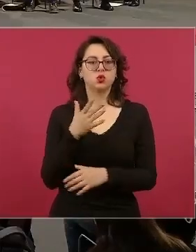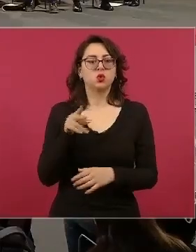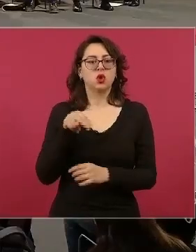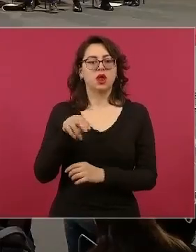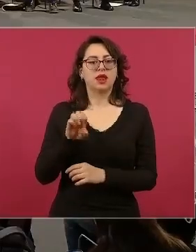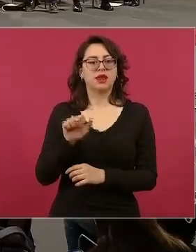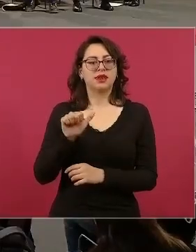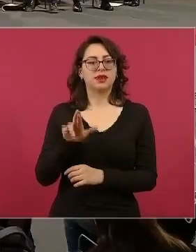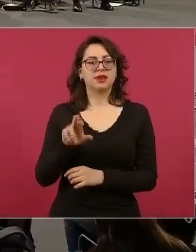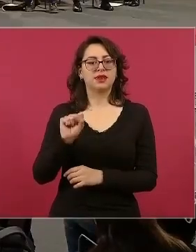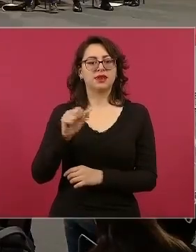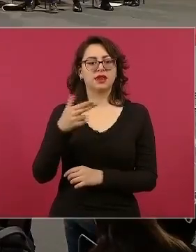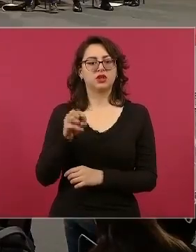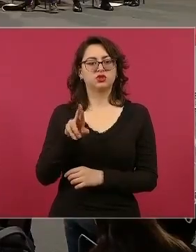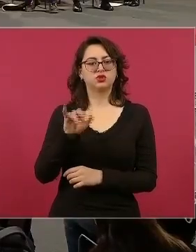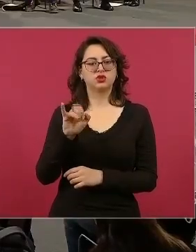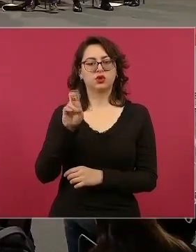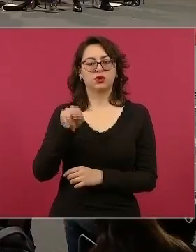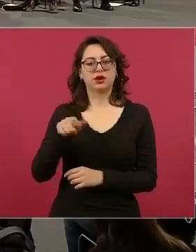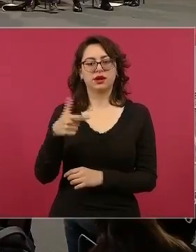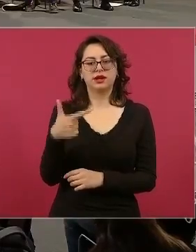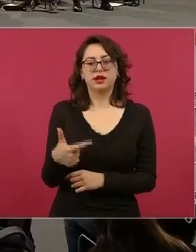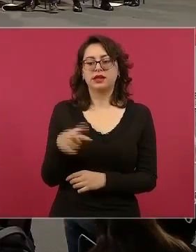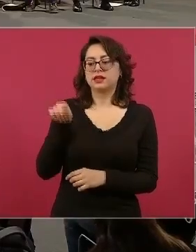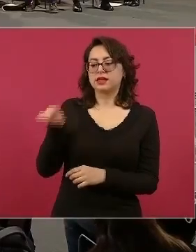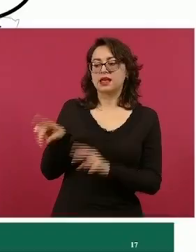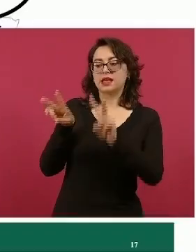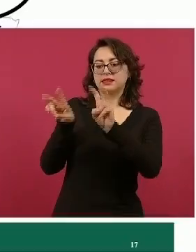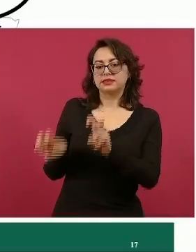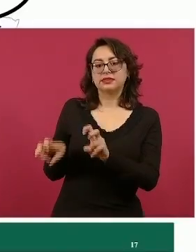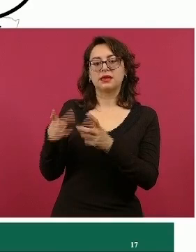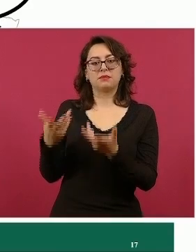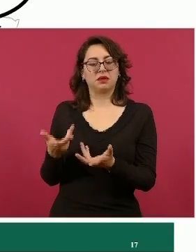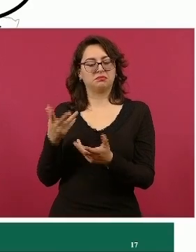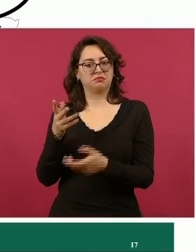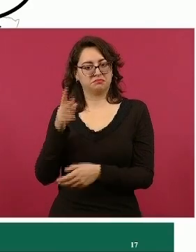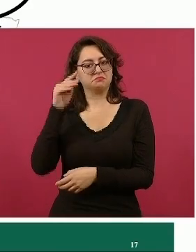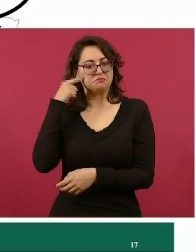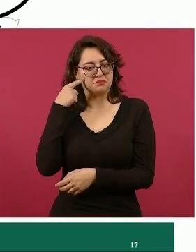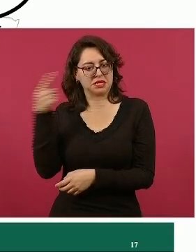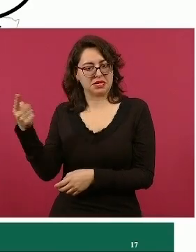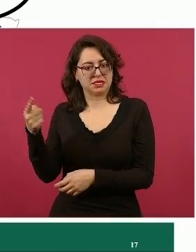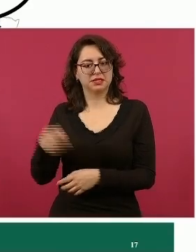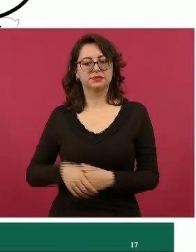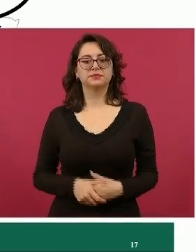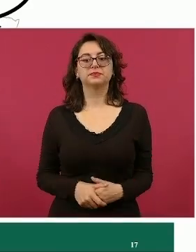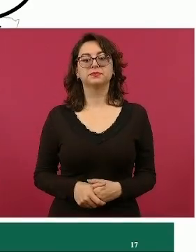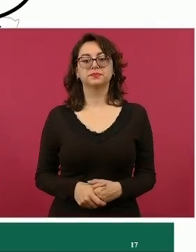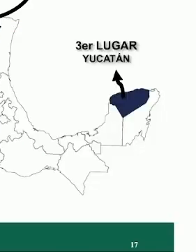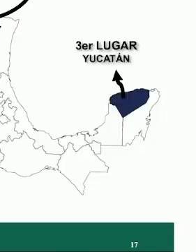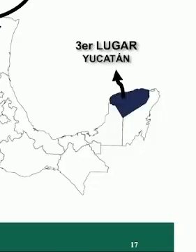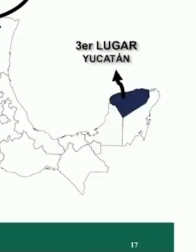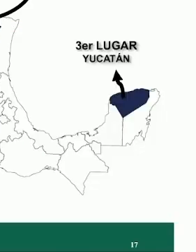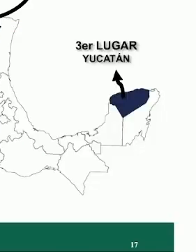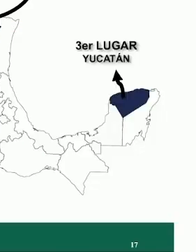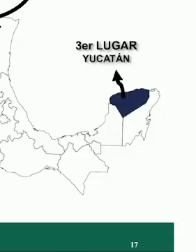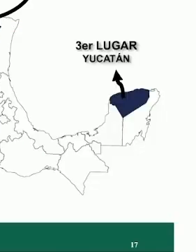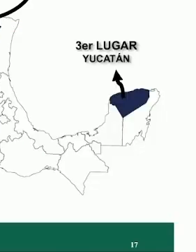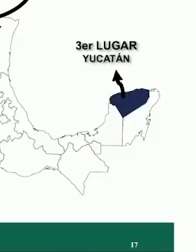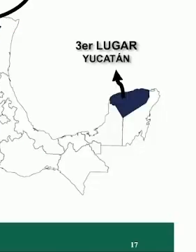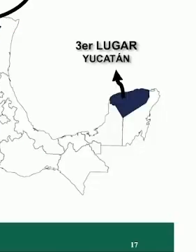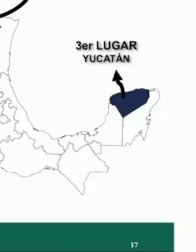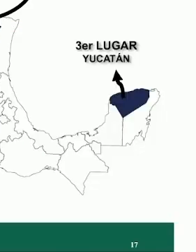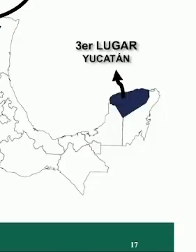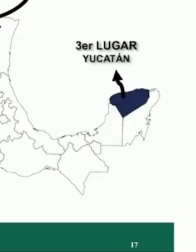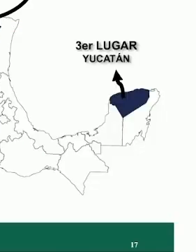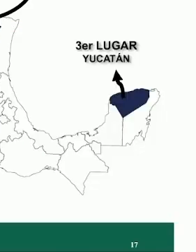proporcionó Credit Suisse y que publicó Index, que es el Consejo Nacional de la Industria Maquiladora Manufacturera